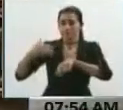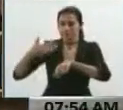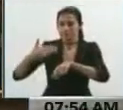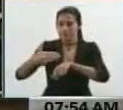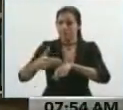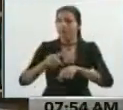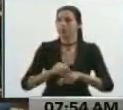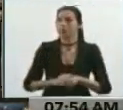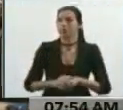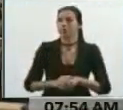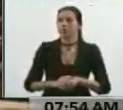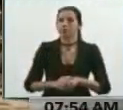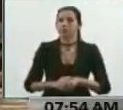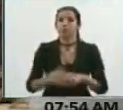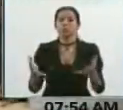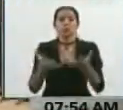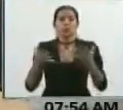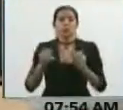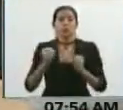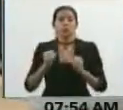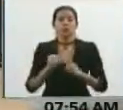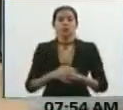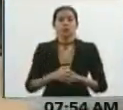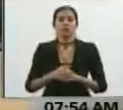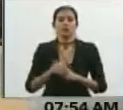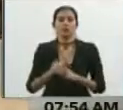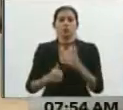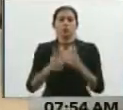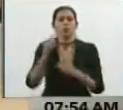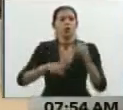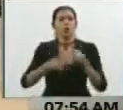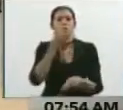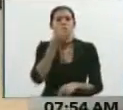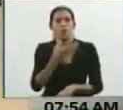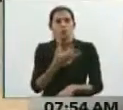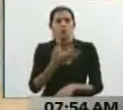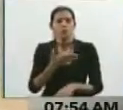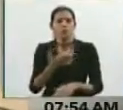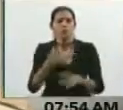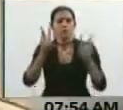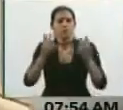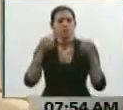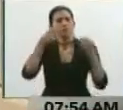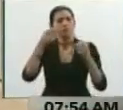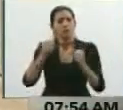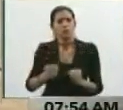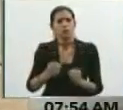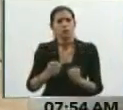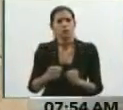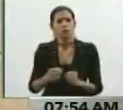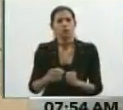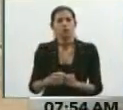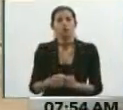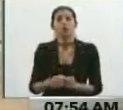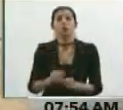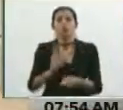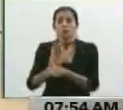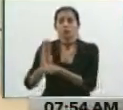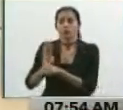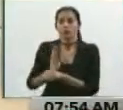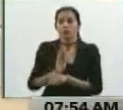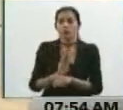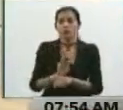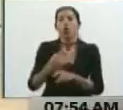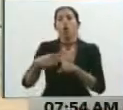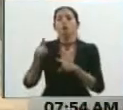agarrado digamos un impulso en el país cuáles son las bondades que nos puede traer en materia de seguridad en materia incluso de resguardo o en otras